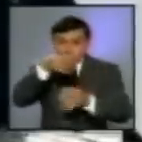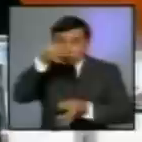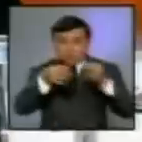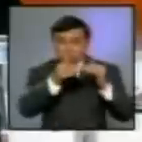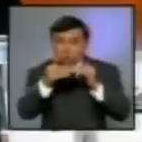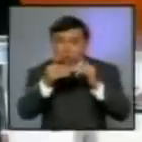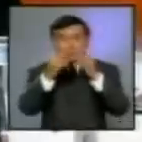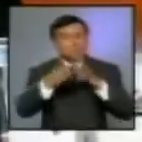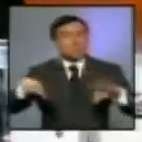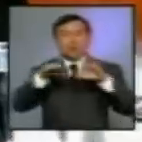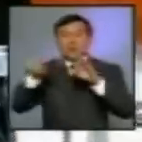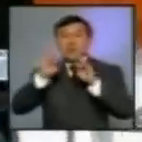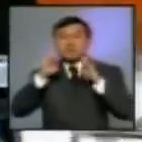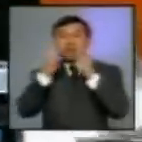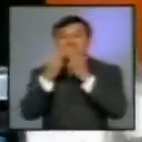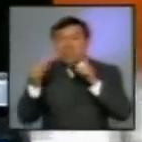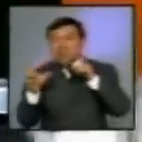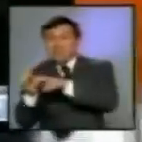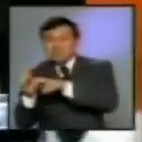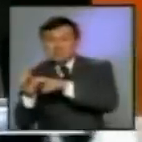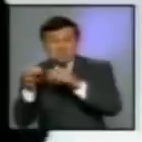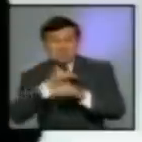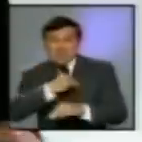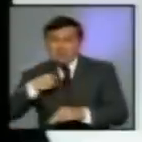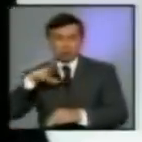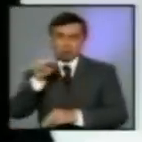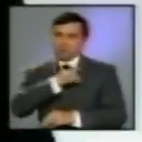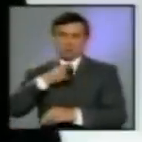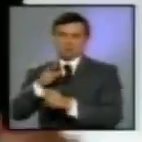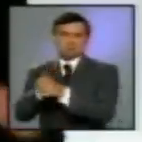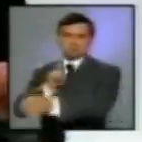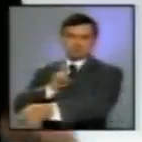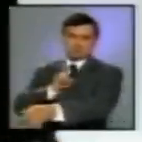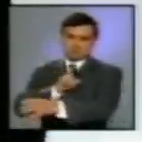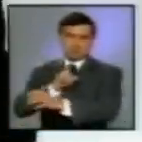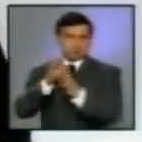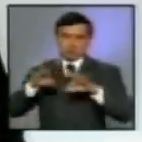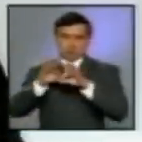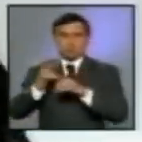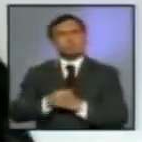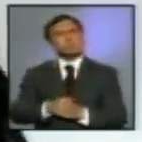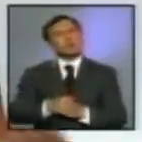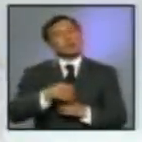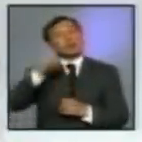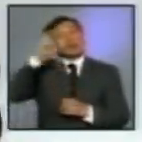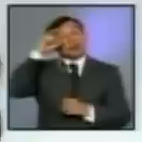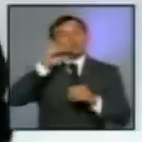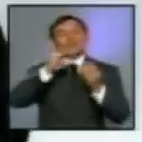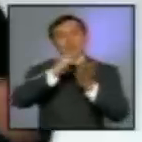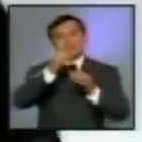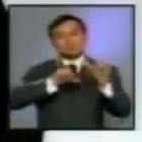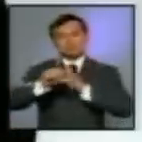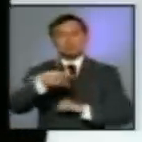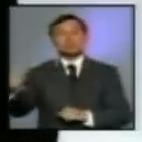Condición indispensable. Muchas gracias, Gabriel Cuadri. Adelante. Sí, es increíble que los políticos no se interesen por las prioridades del país